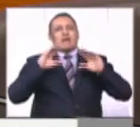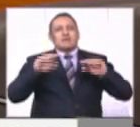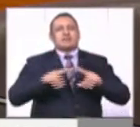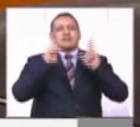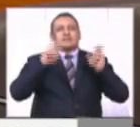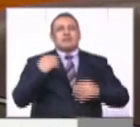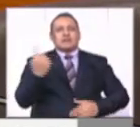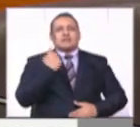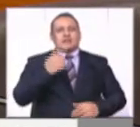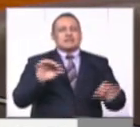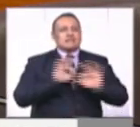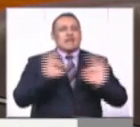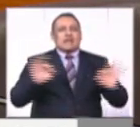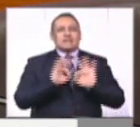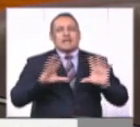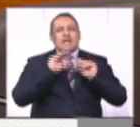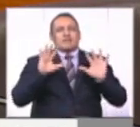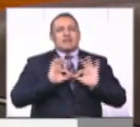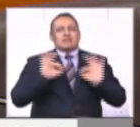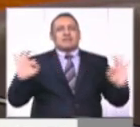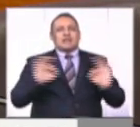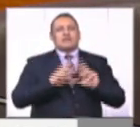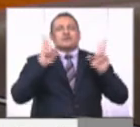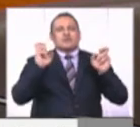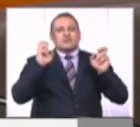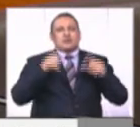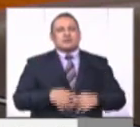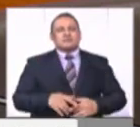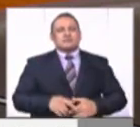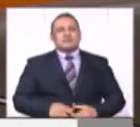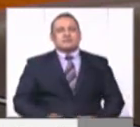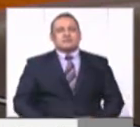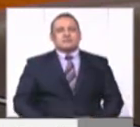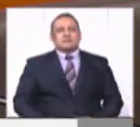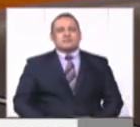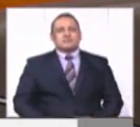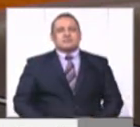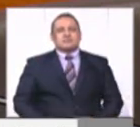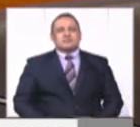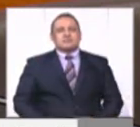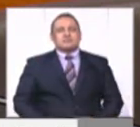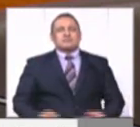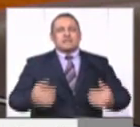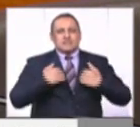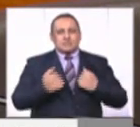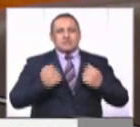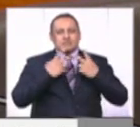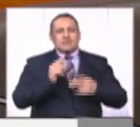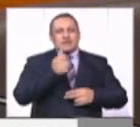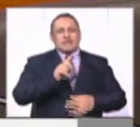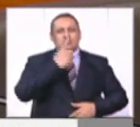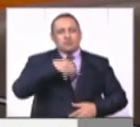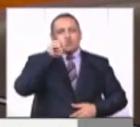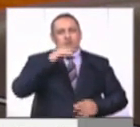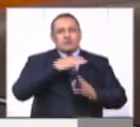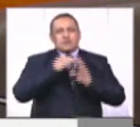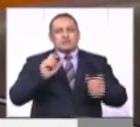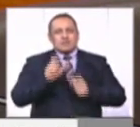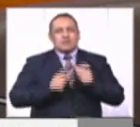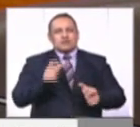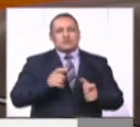generalidades nadie le pone los puntos sobre la as es tenemos casi un millón y medio de